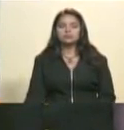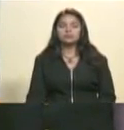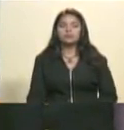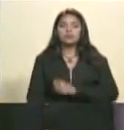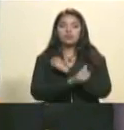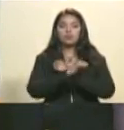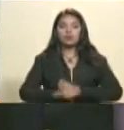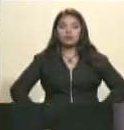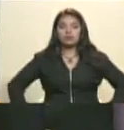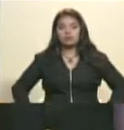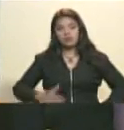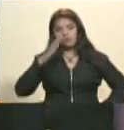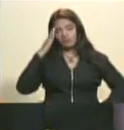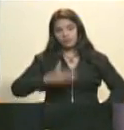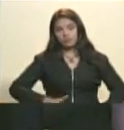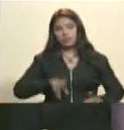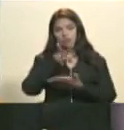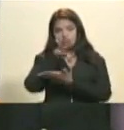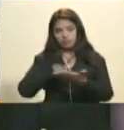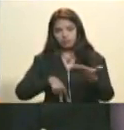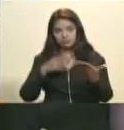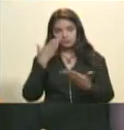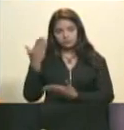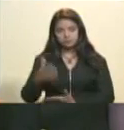Nacional Bolivariana.